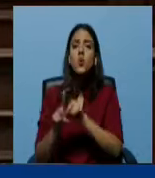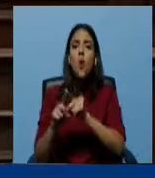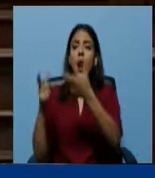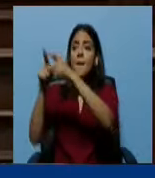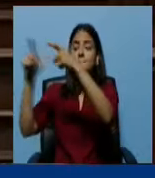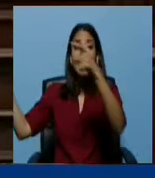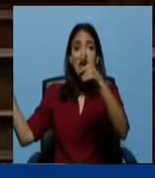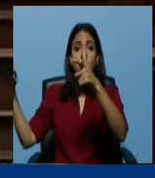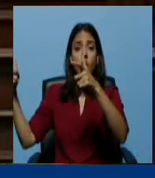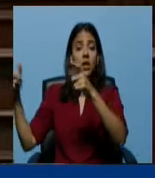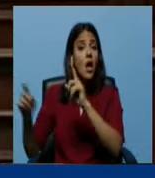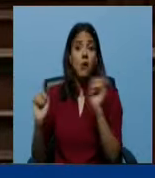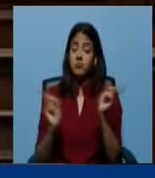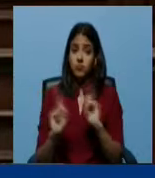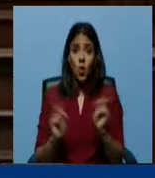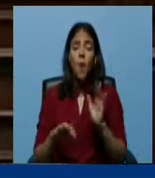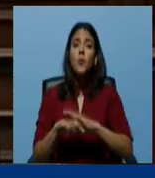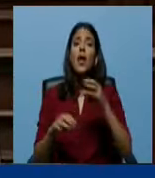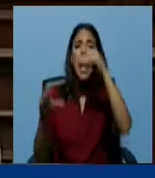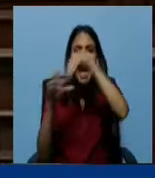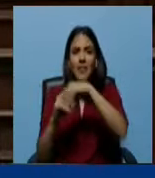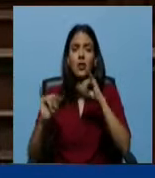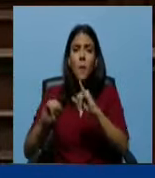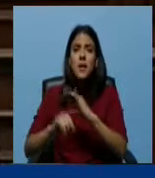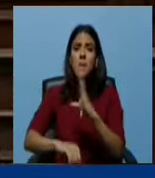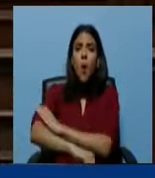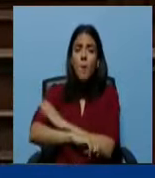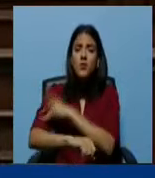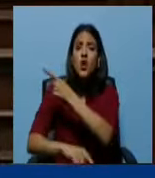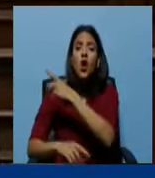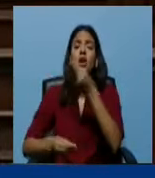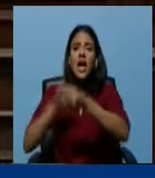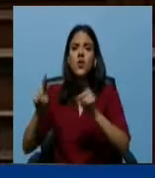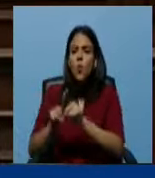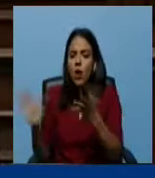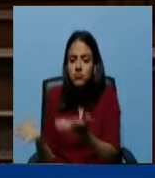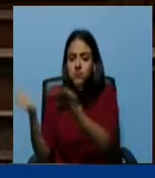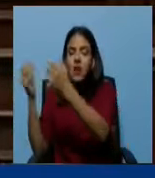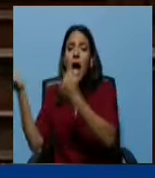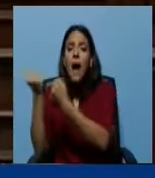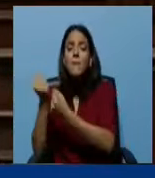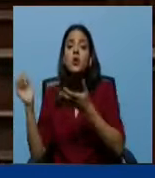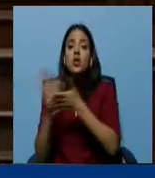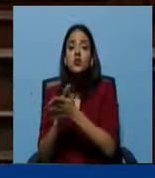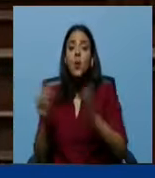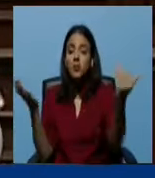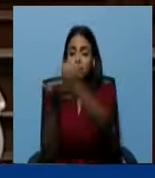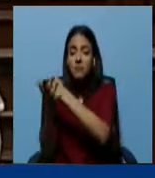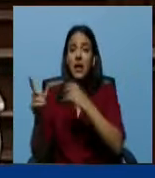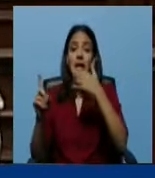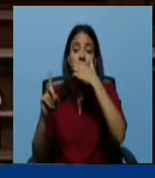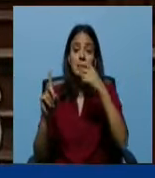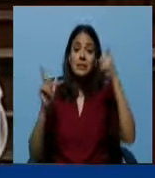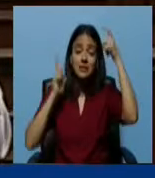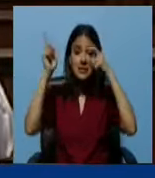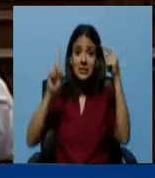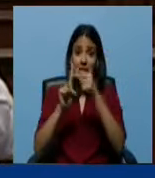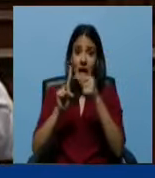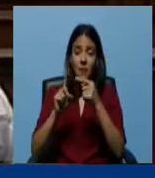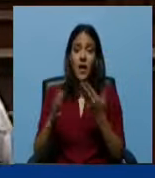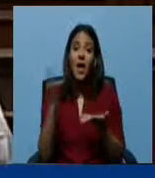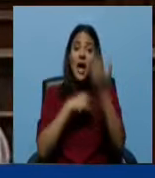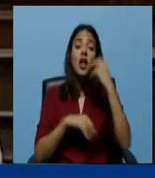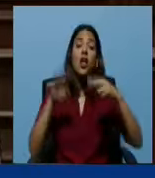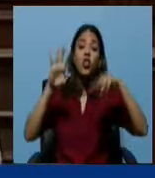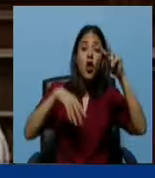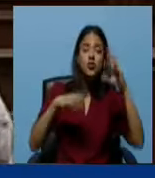en la propia oposición que aupó el derrocamiento de Chávez el 11 de abril, ya el 11 en la noche, el 12 en la